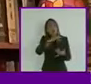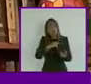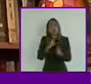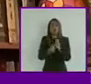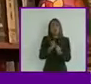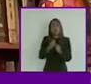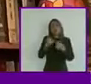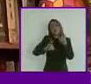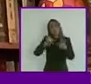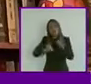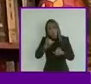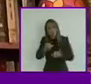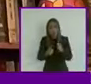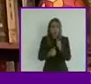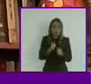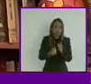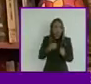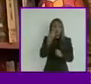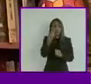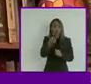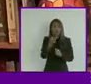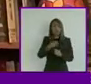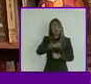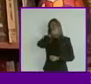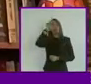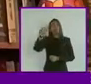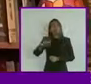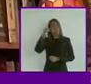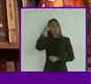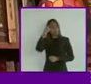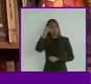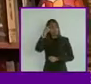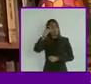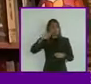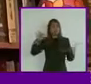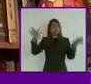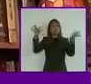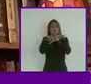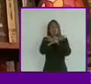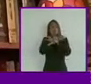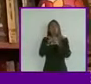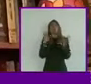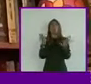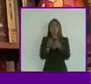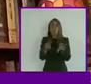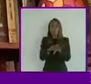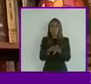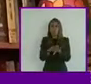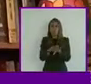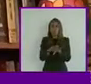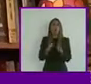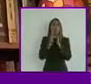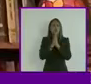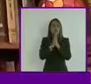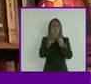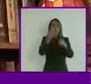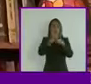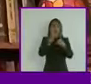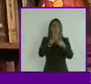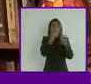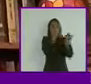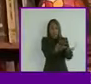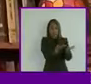las comunicaciones virtuales impactan en la salud mental de la adolescencia? Si no tienen inconveniente, estaría cediendo el uso de la voz al estudiante